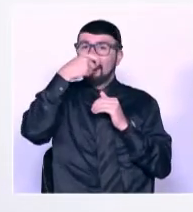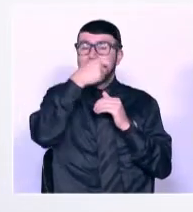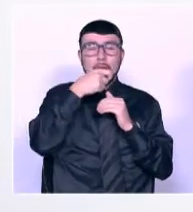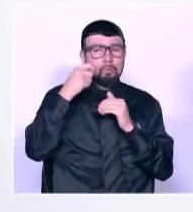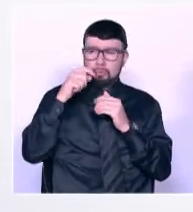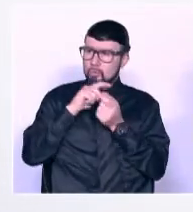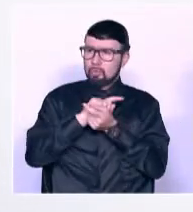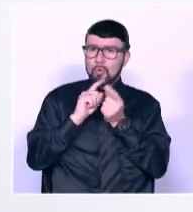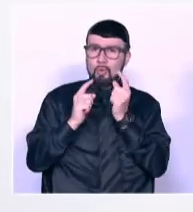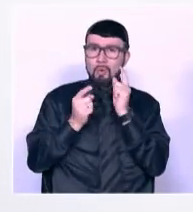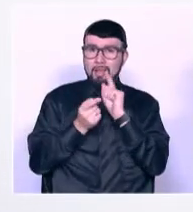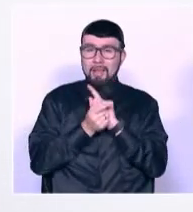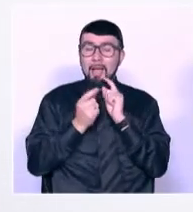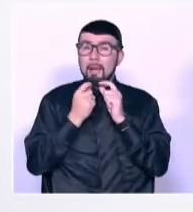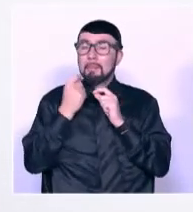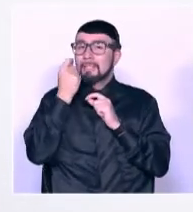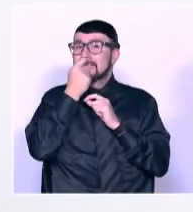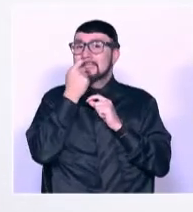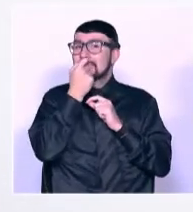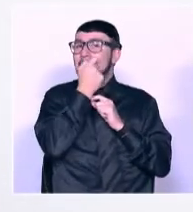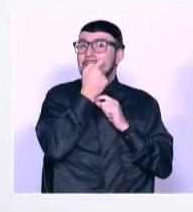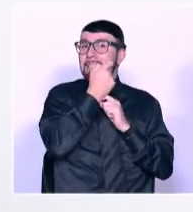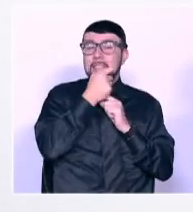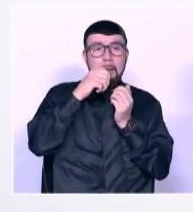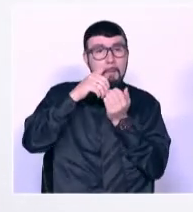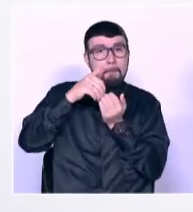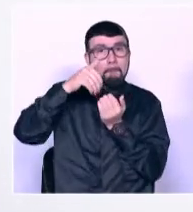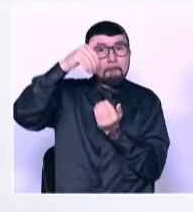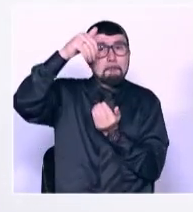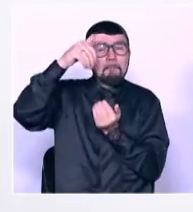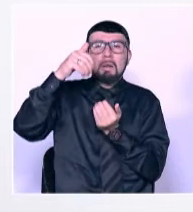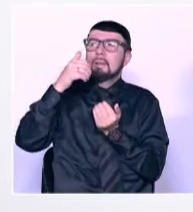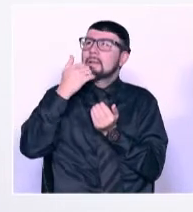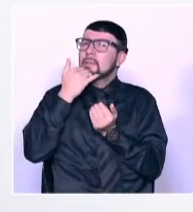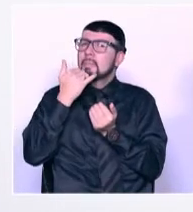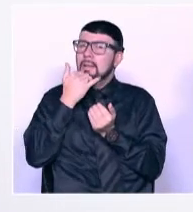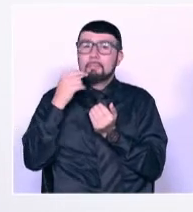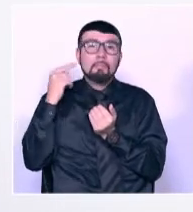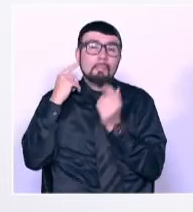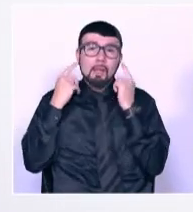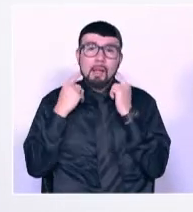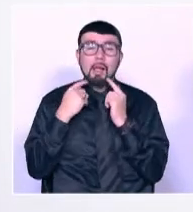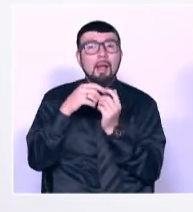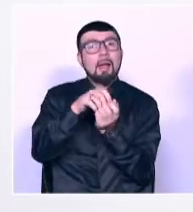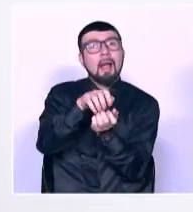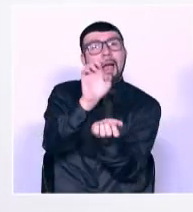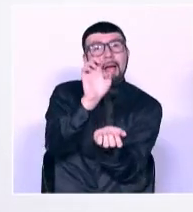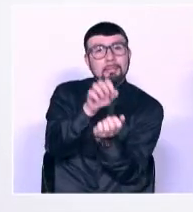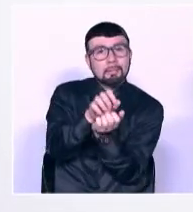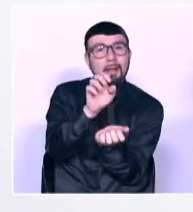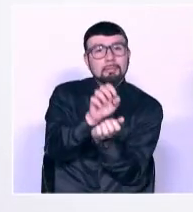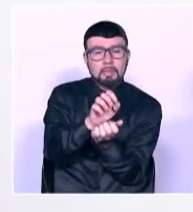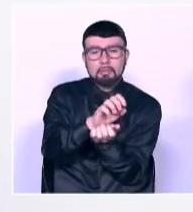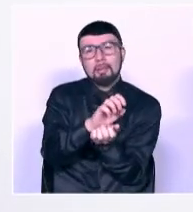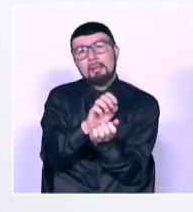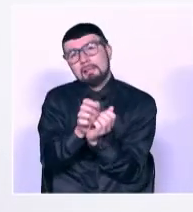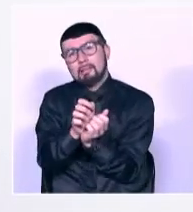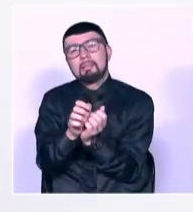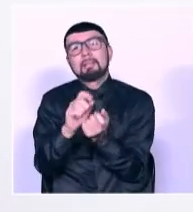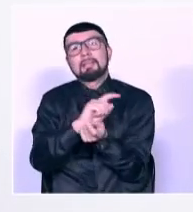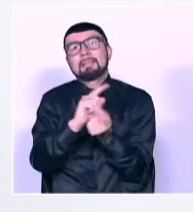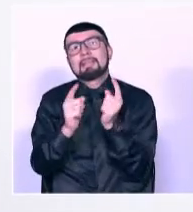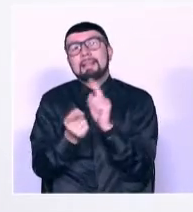dimensión vertical al paciente, que es esta, entonces la articulación temporomandibular se me va a modificar. Si